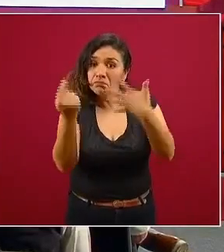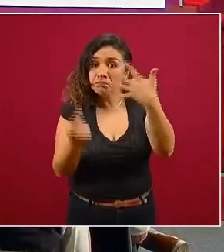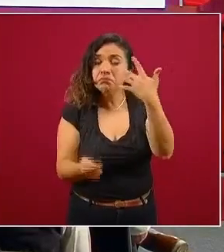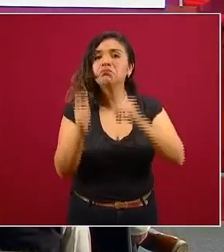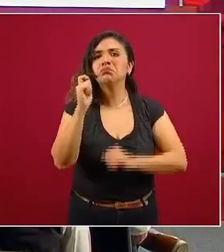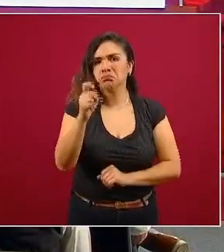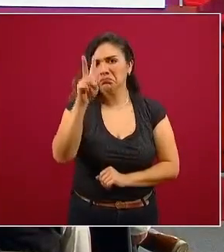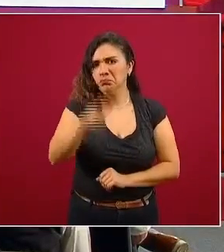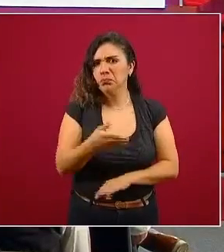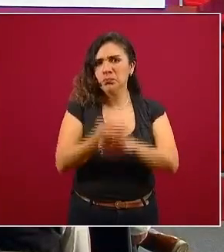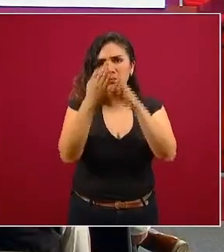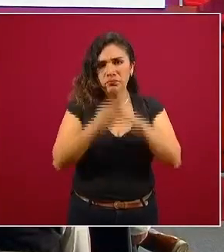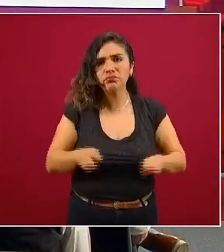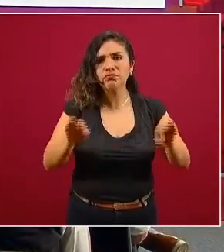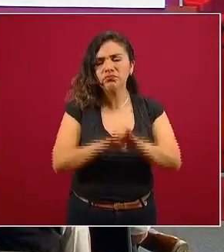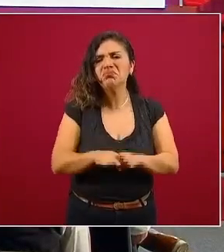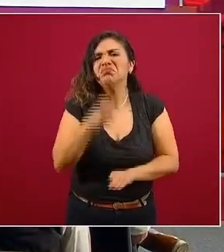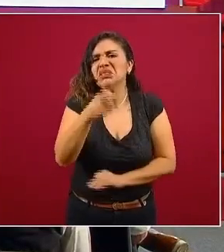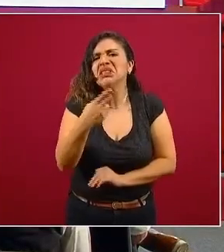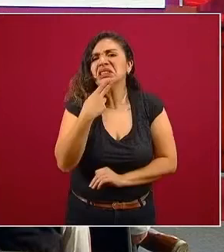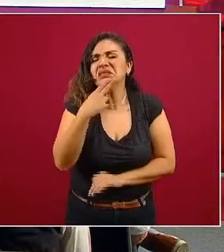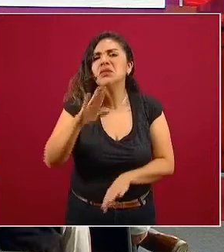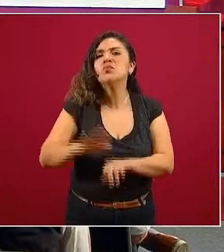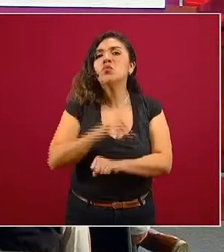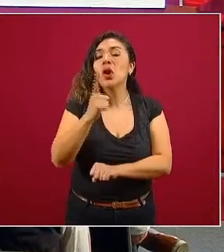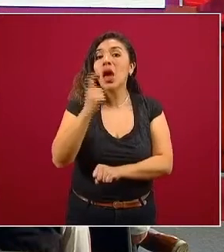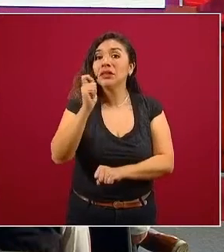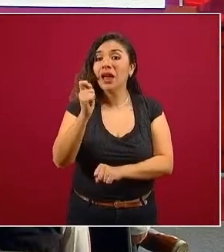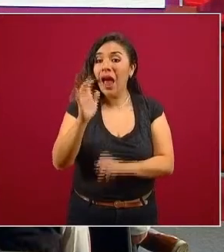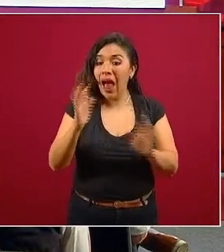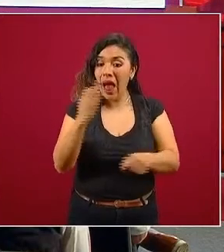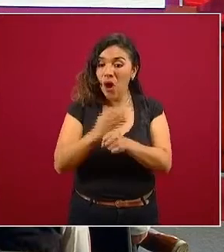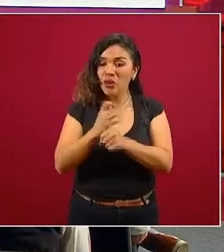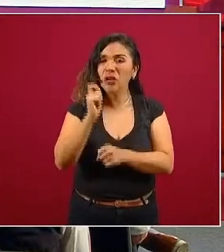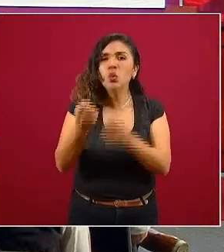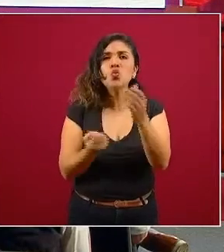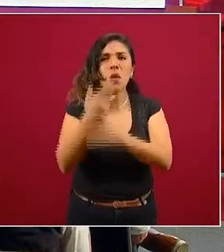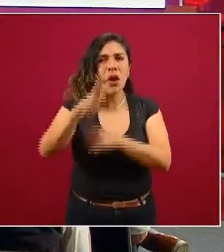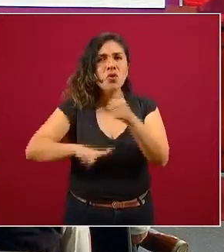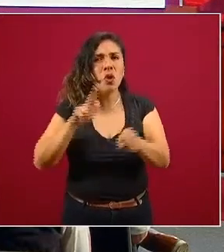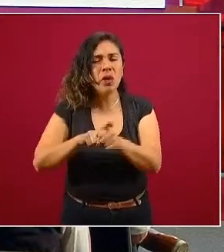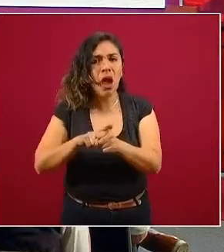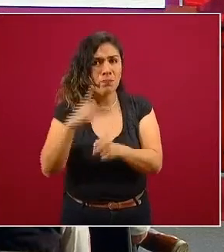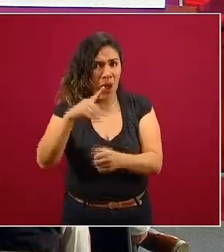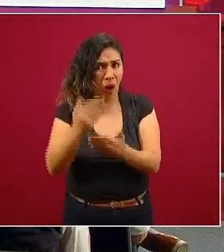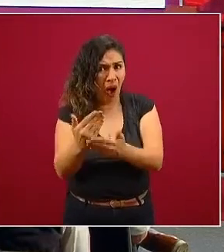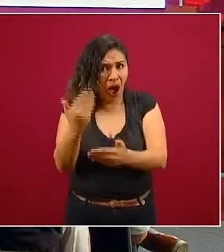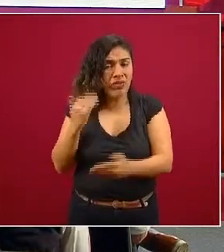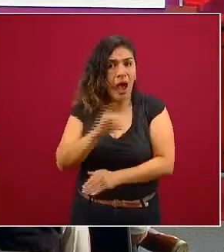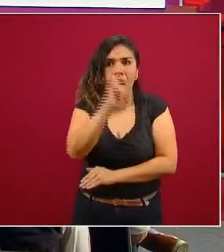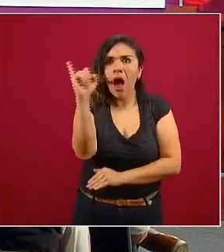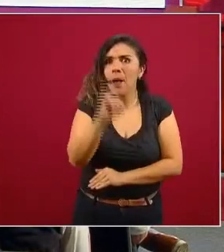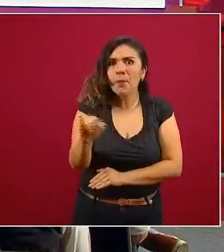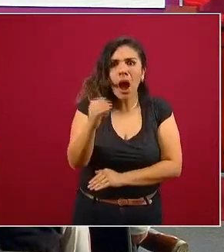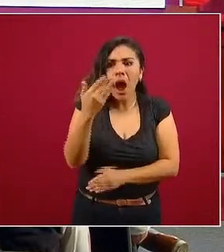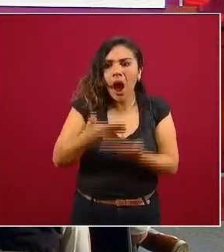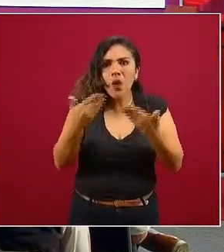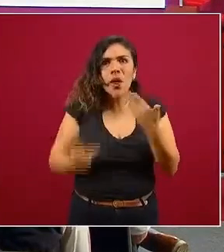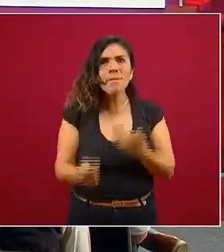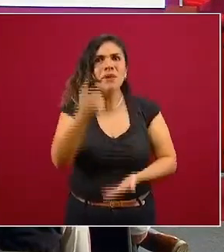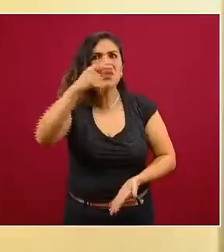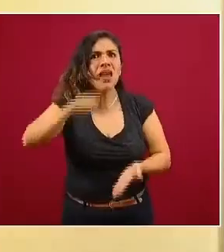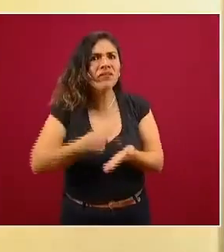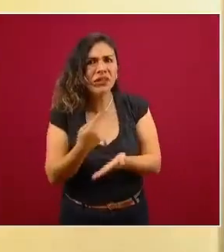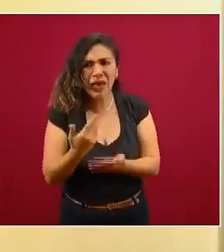es extremadamente importante. ¿Por qué? Porque regresamos a esta normalidad que nunca antes habíamos tenido.